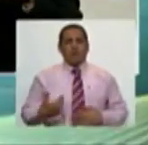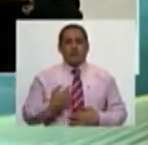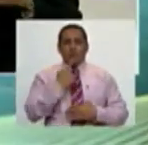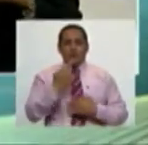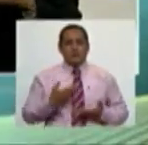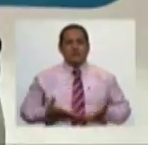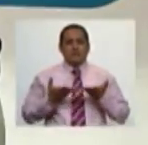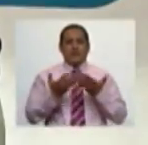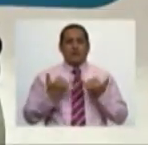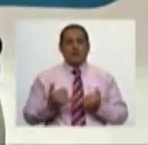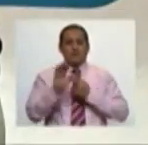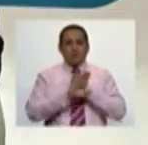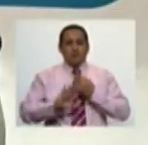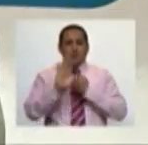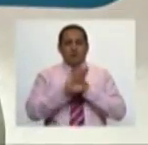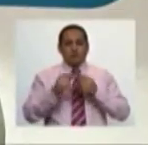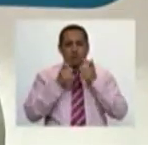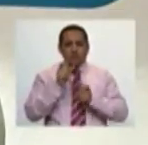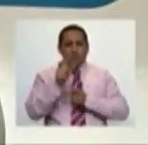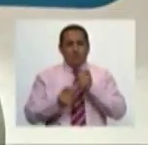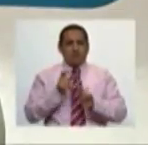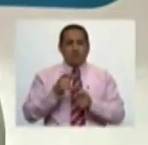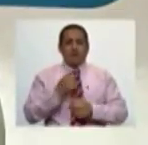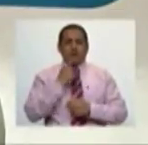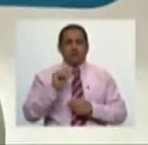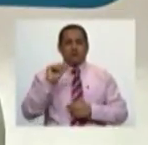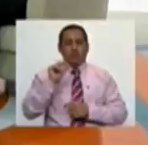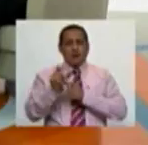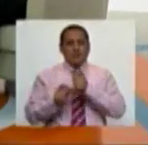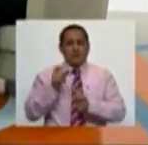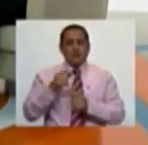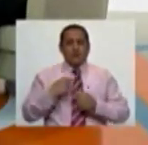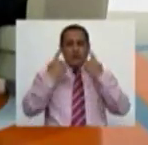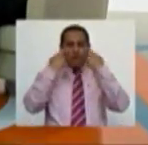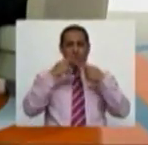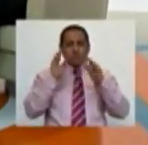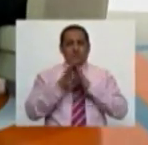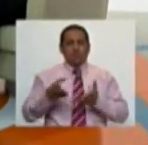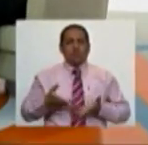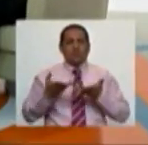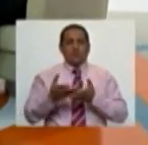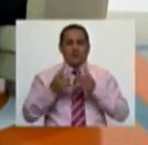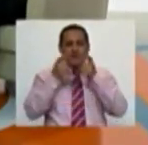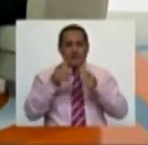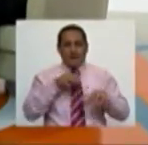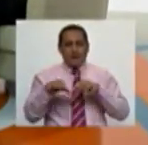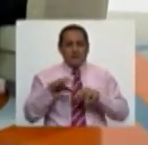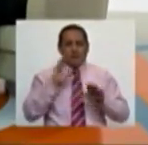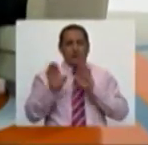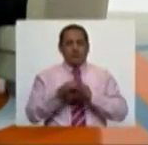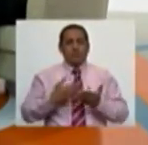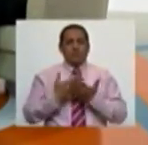Estado tiene que ver precisamente con proteger nuestra seguridad personal, ¿no? Un poco los ciudadanos deciden crear el